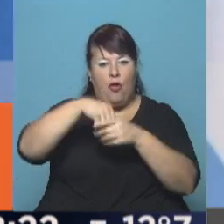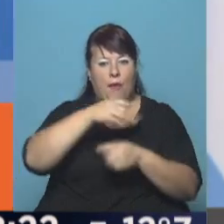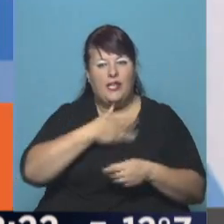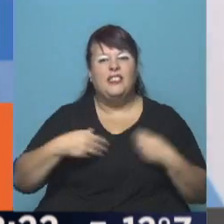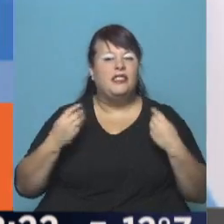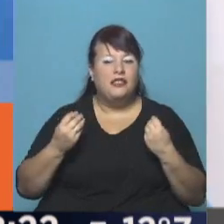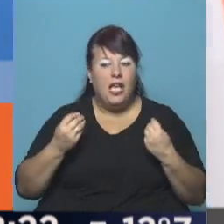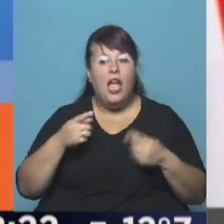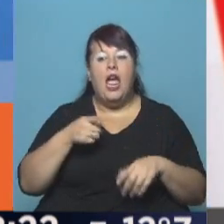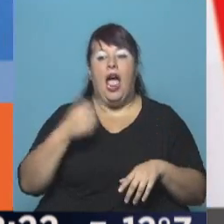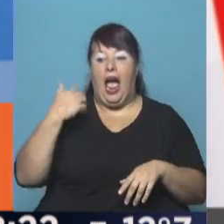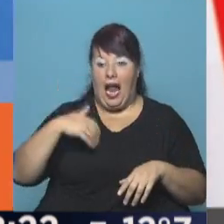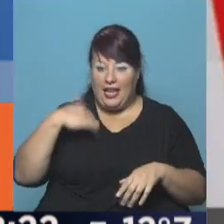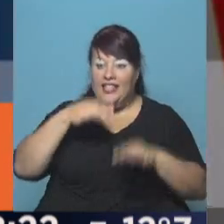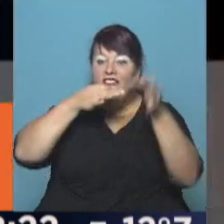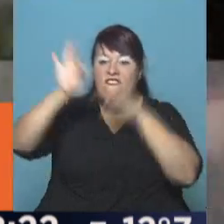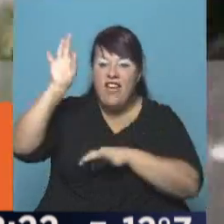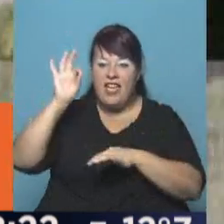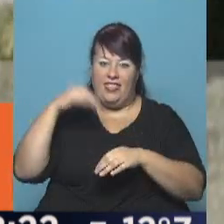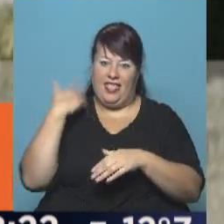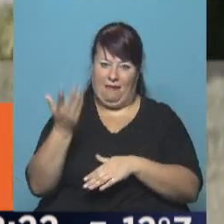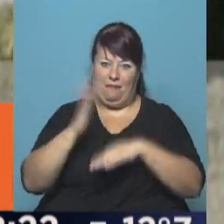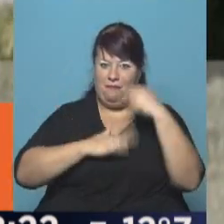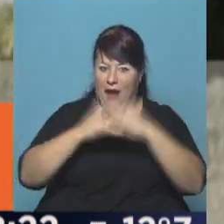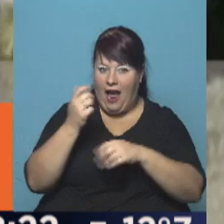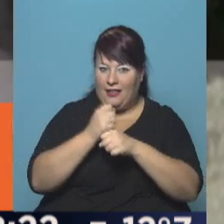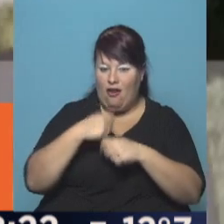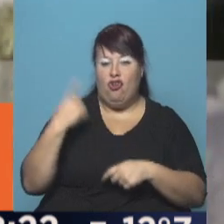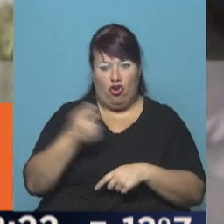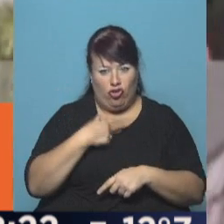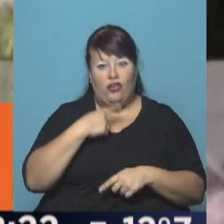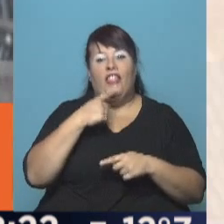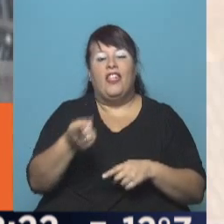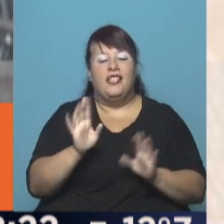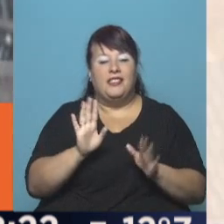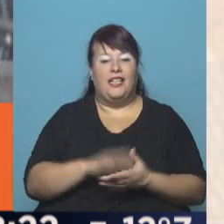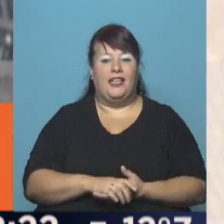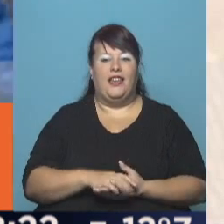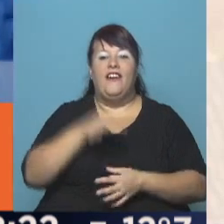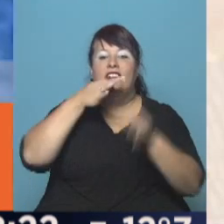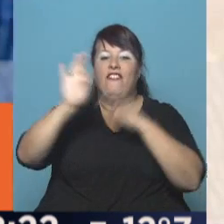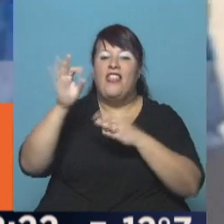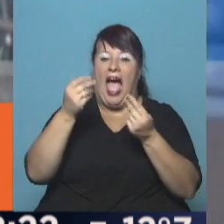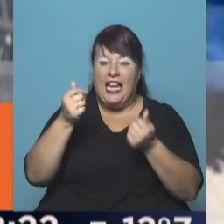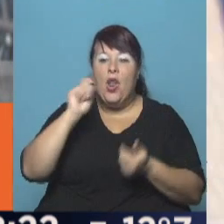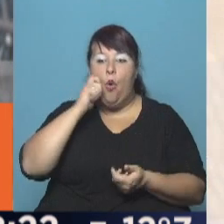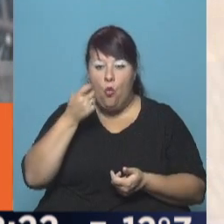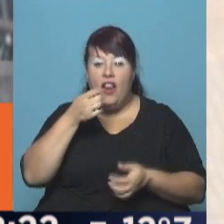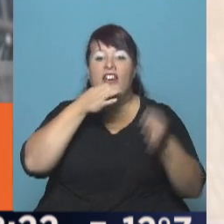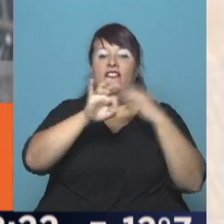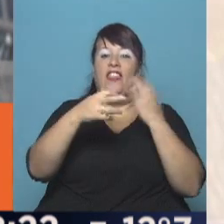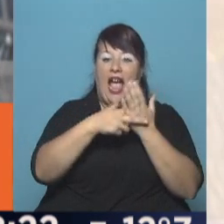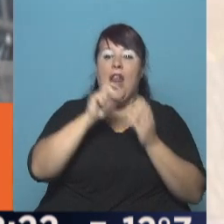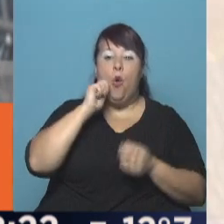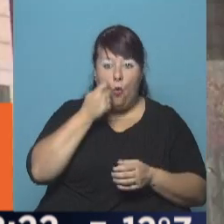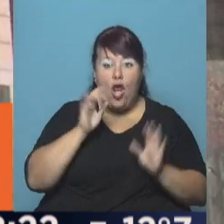es que Argentina exporte valor agregado, es decir, nosotros tenemos un dicho que dice exportar harina es bueno, exportar carne